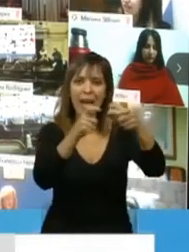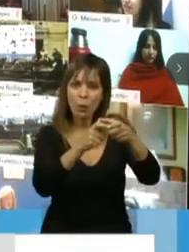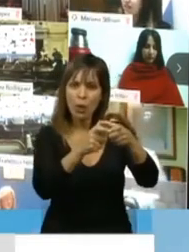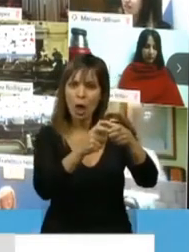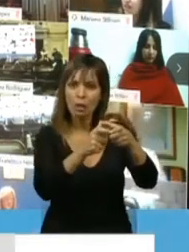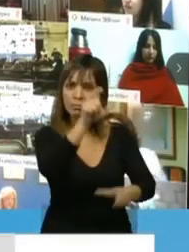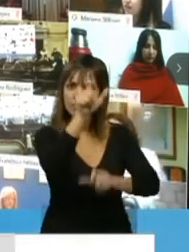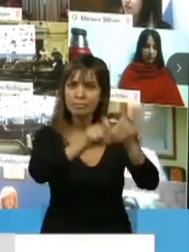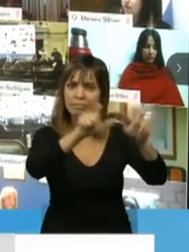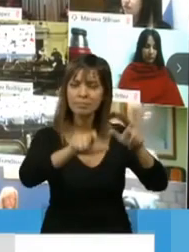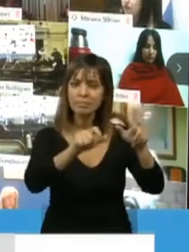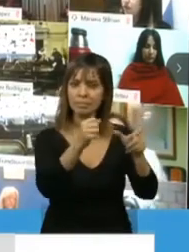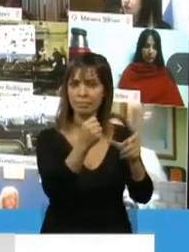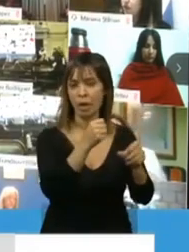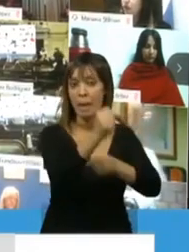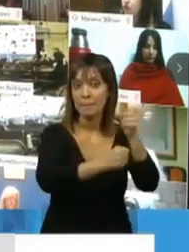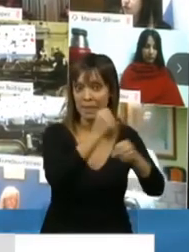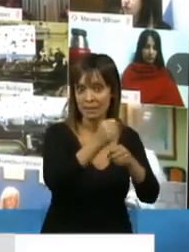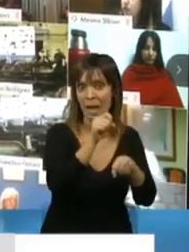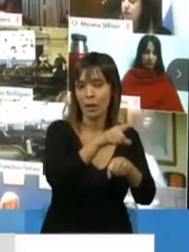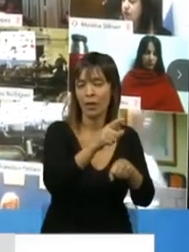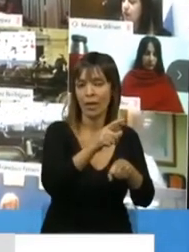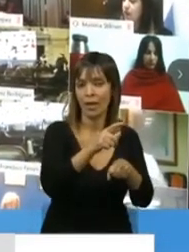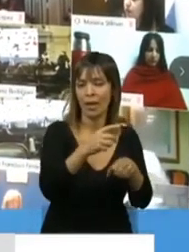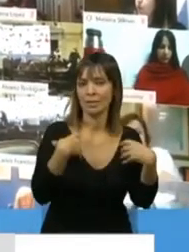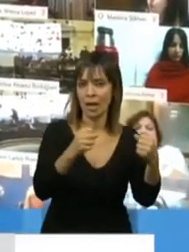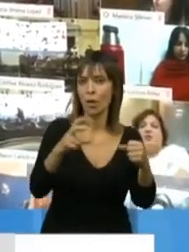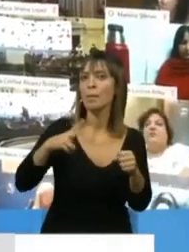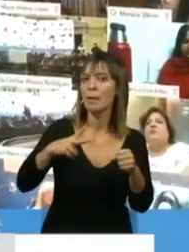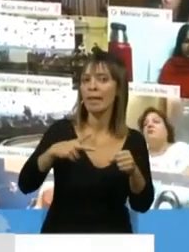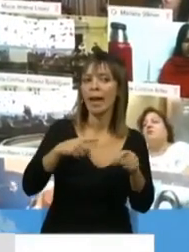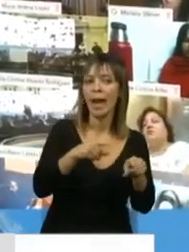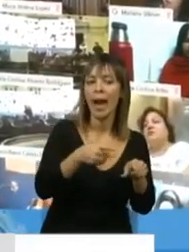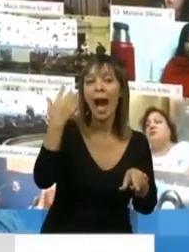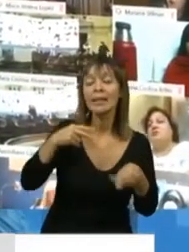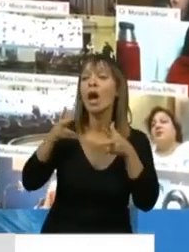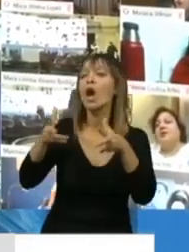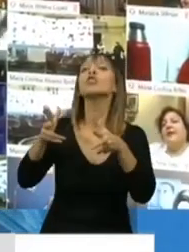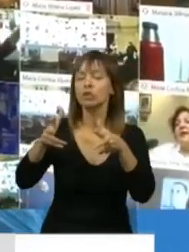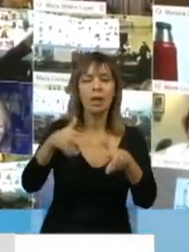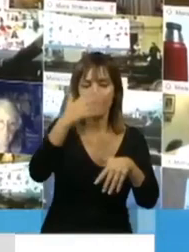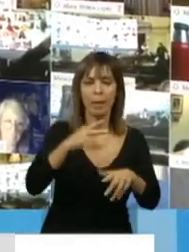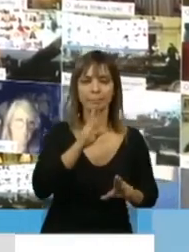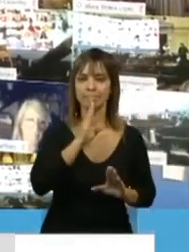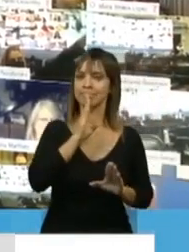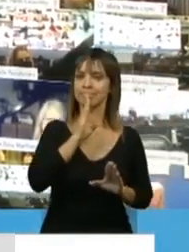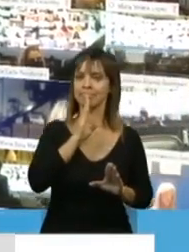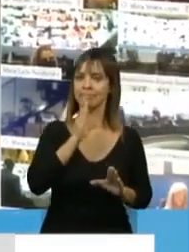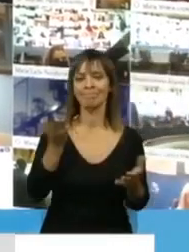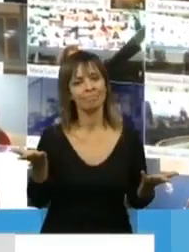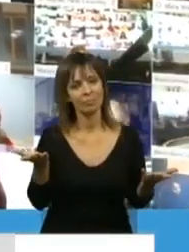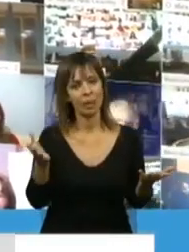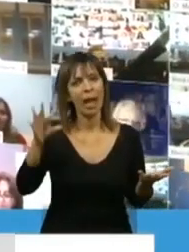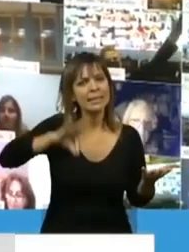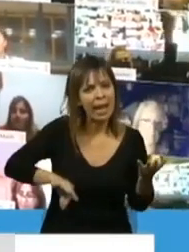principales empresarios de la salud privada y retrocedió en esa cuestión elemental que es la centralización, presidente, en los salarios a los trabajadores y